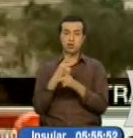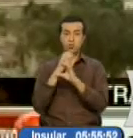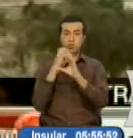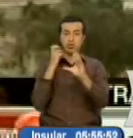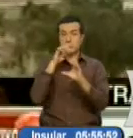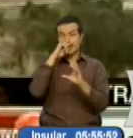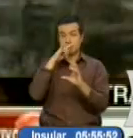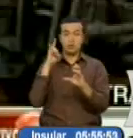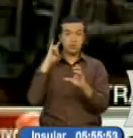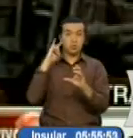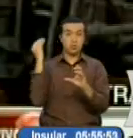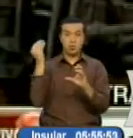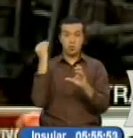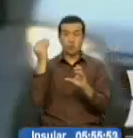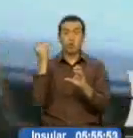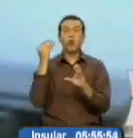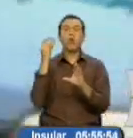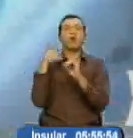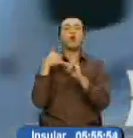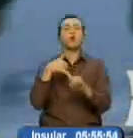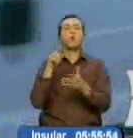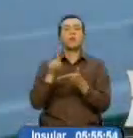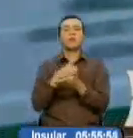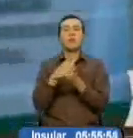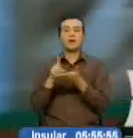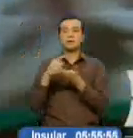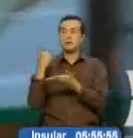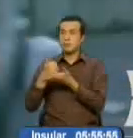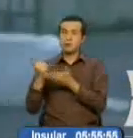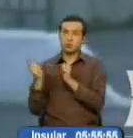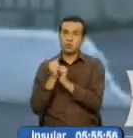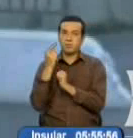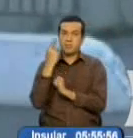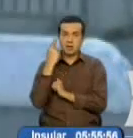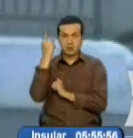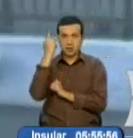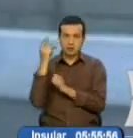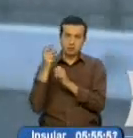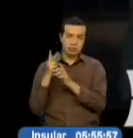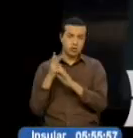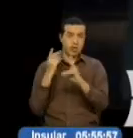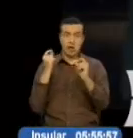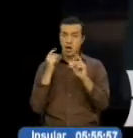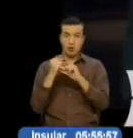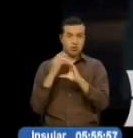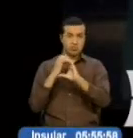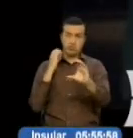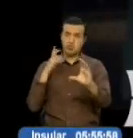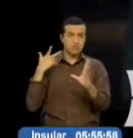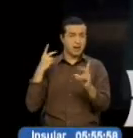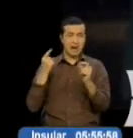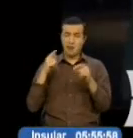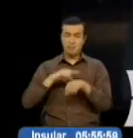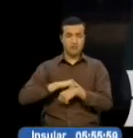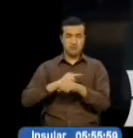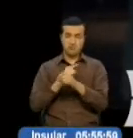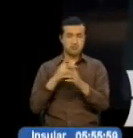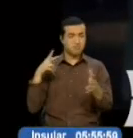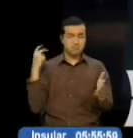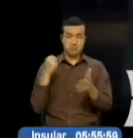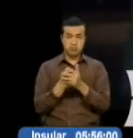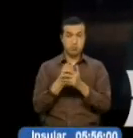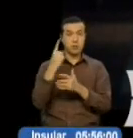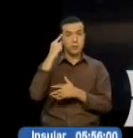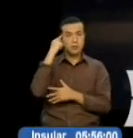grupo de niñas y adolescentes de un club de danza desde Buenos Aires junto a sus padres. La policía asegura que el exceso de velocidad fue una de las causas del siniestro. El